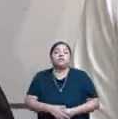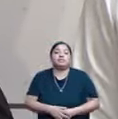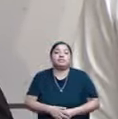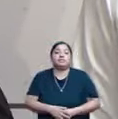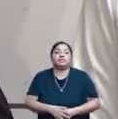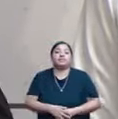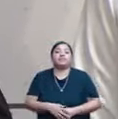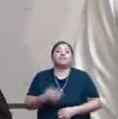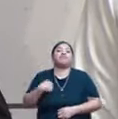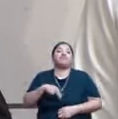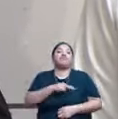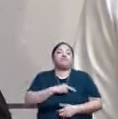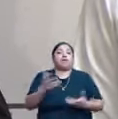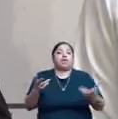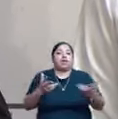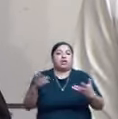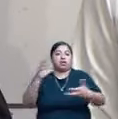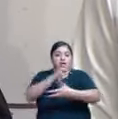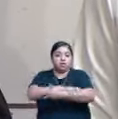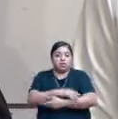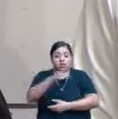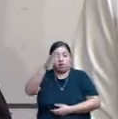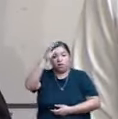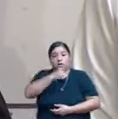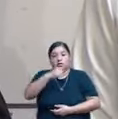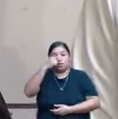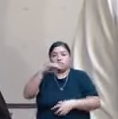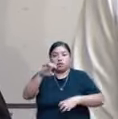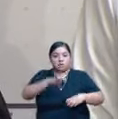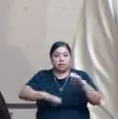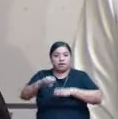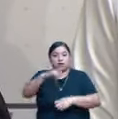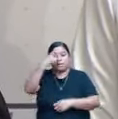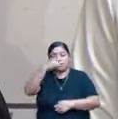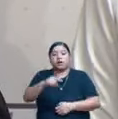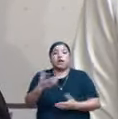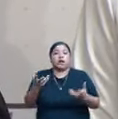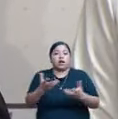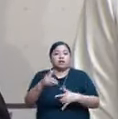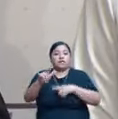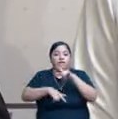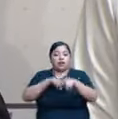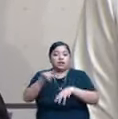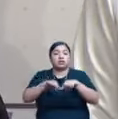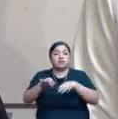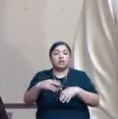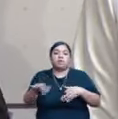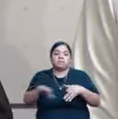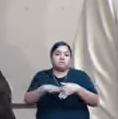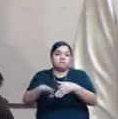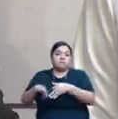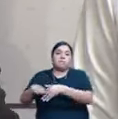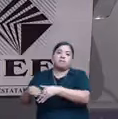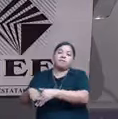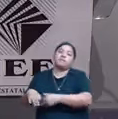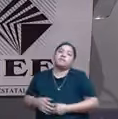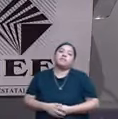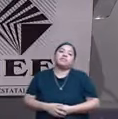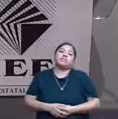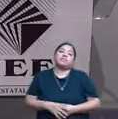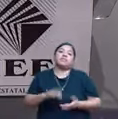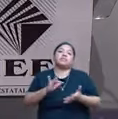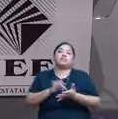Generaremos convenios con empresas de la región con el objetivo de llevar a cabo ferias del empleo de manera periódica. Gracias